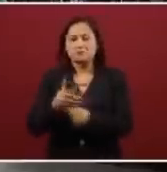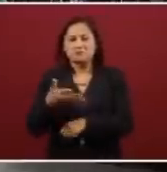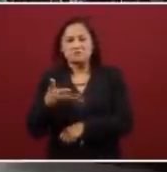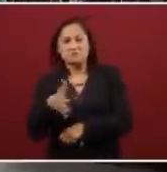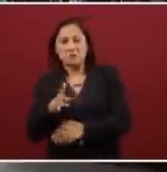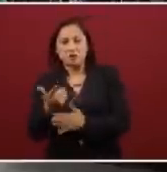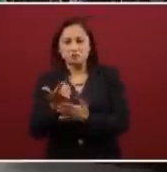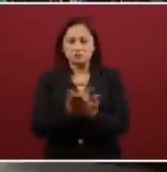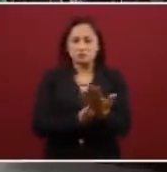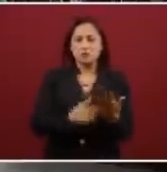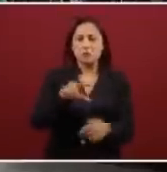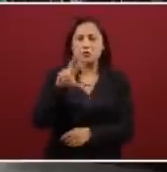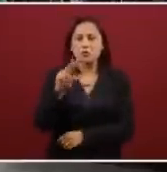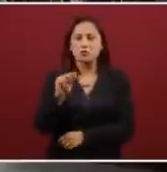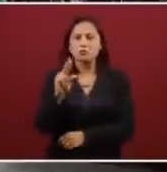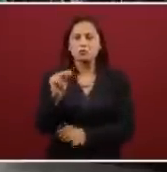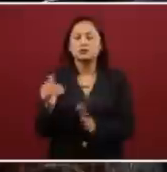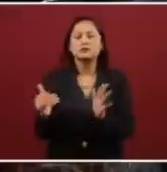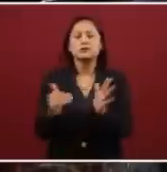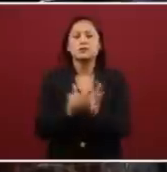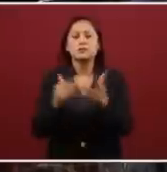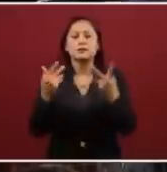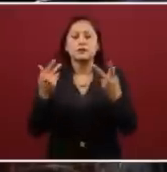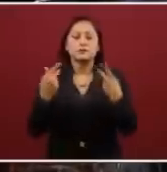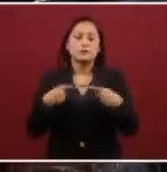80,000 trabajadores de la salud